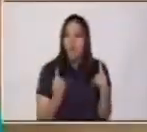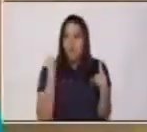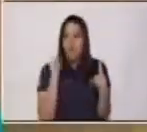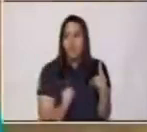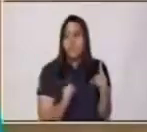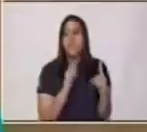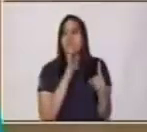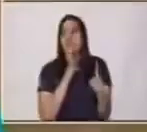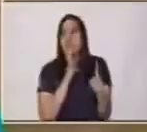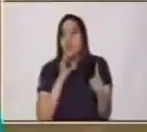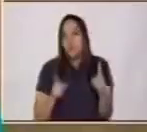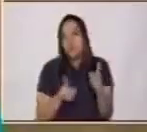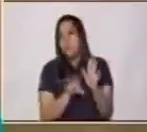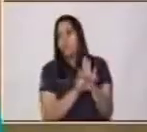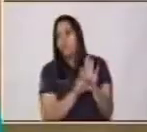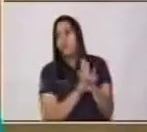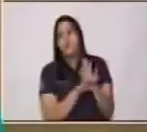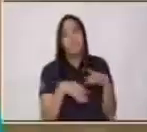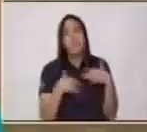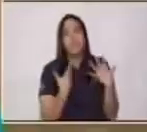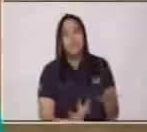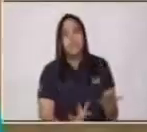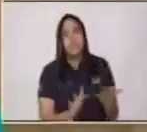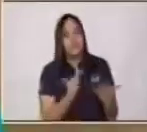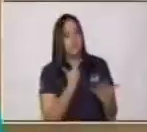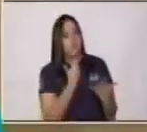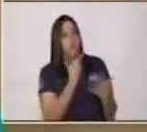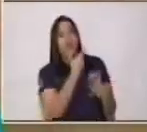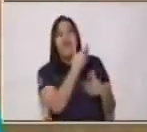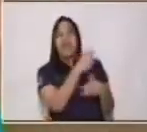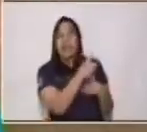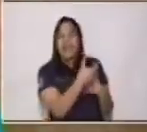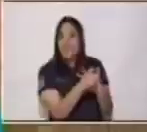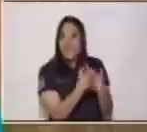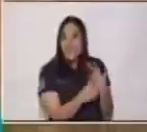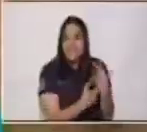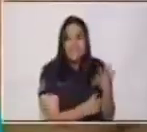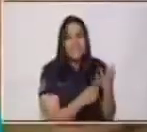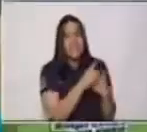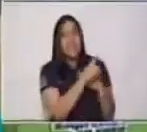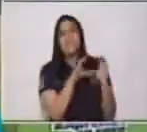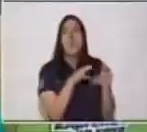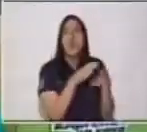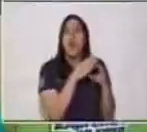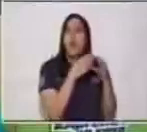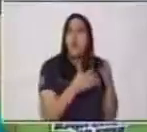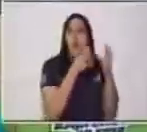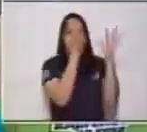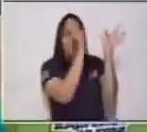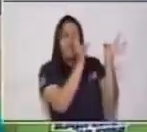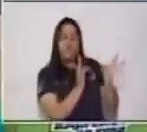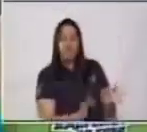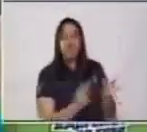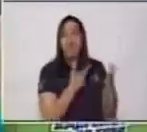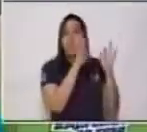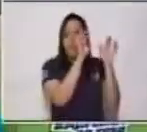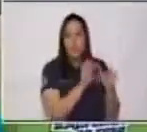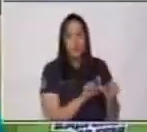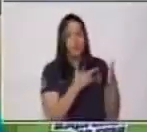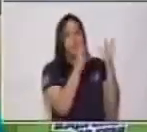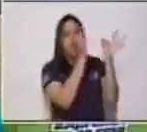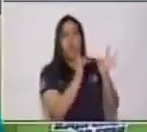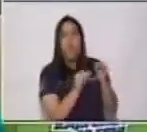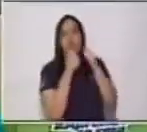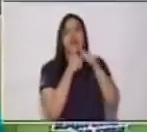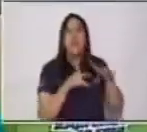estemos hablando. Nos dan esos rasgos que van a determinar cómo es una persona, un objeto, un sentimiento, un